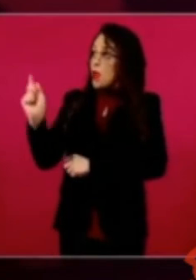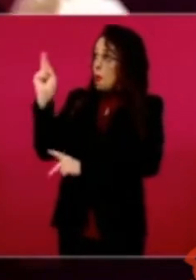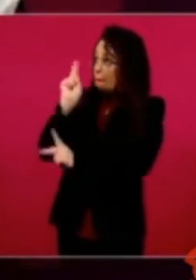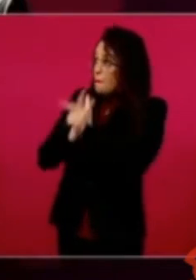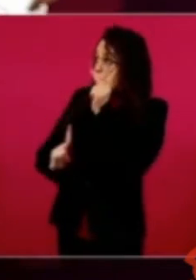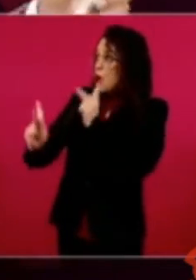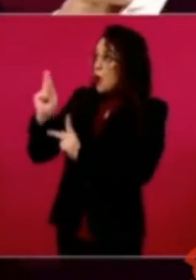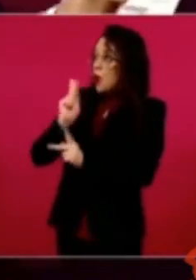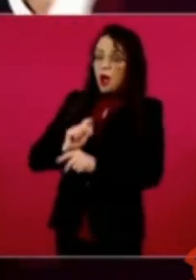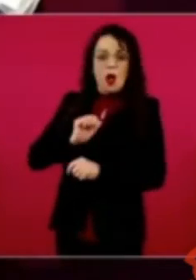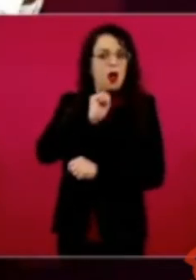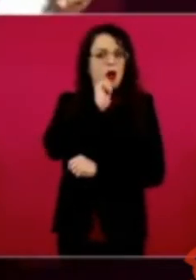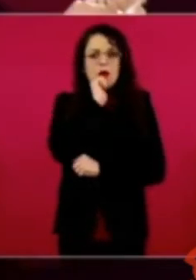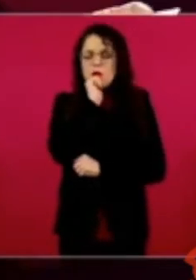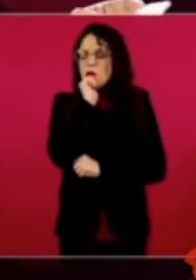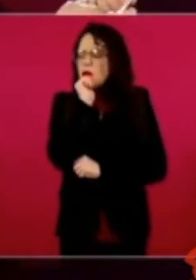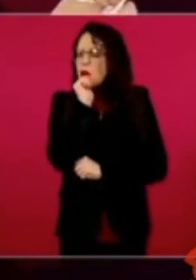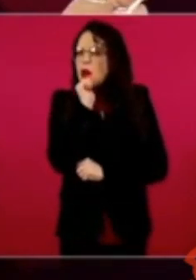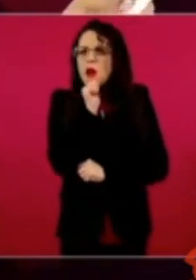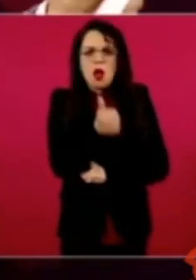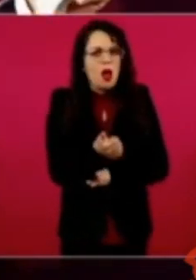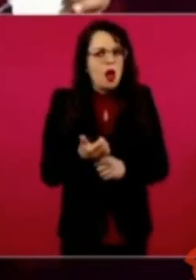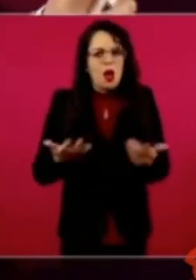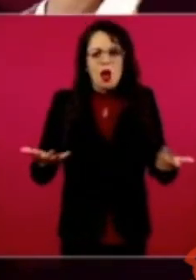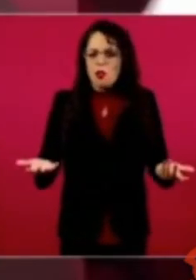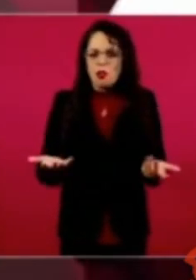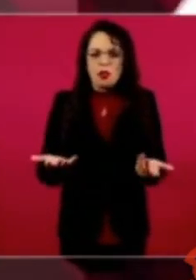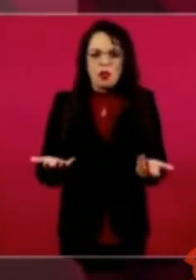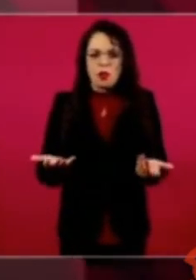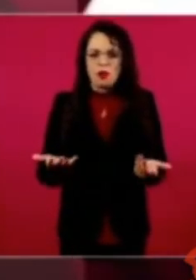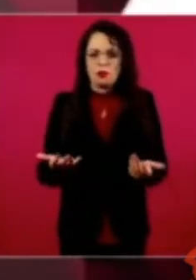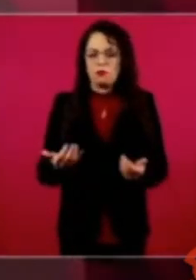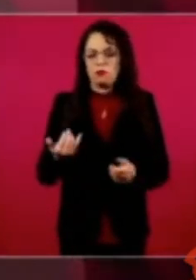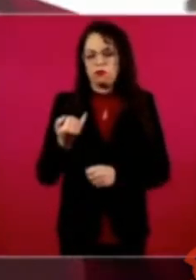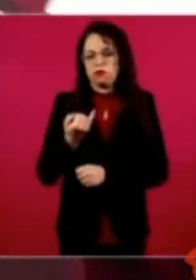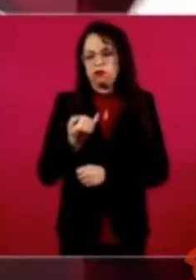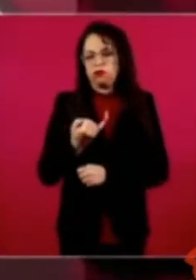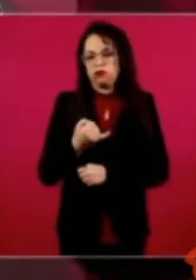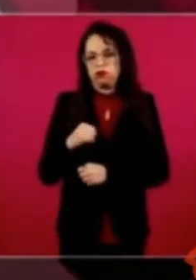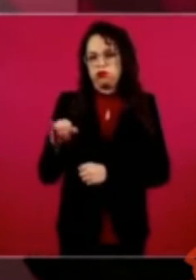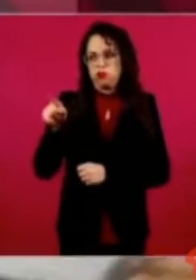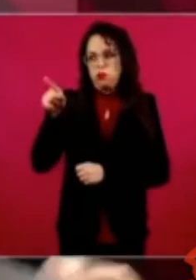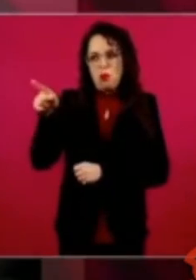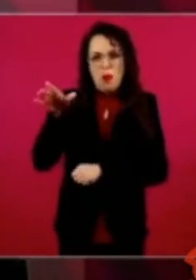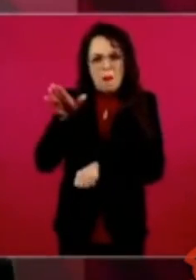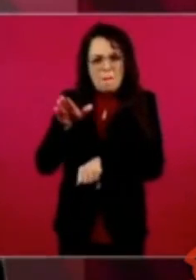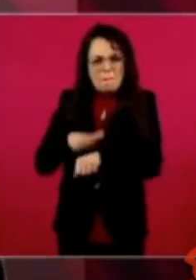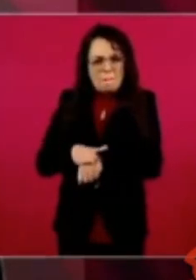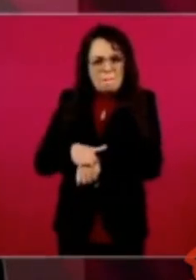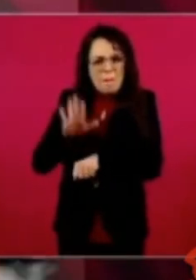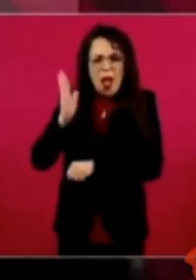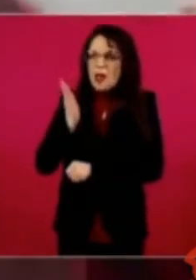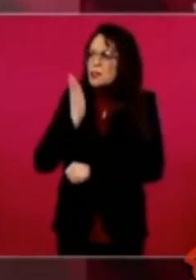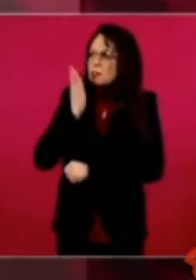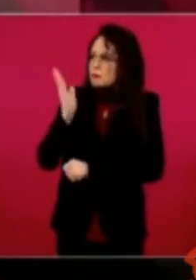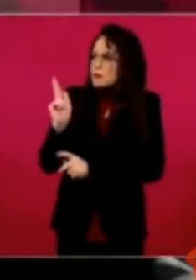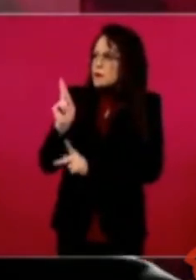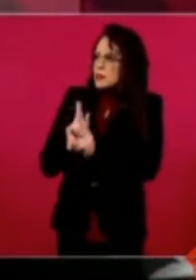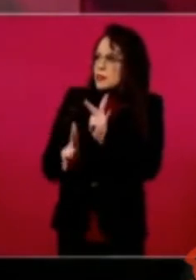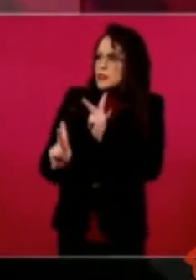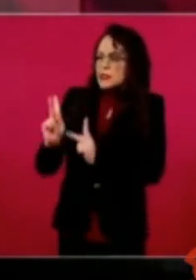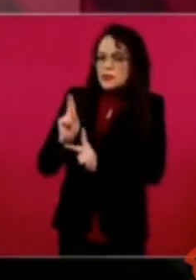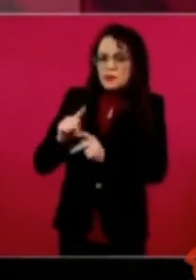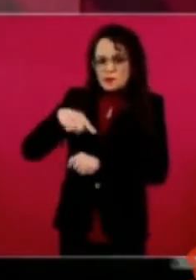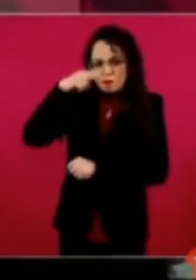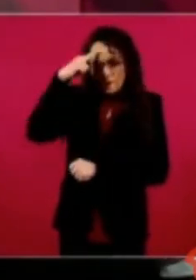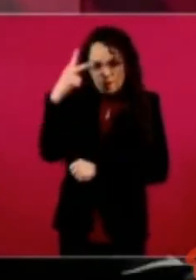y fue el gobernante que más endeudó a México. Eso que les estoy diciendo